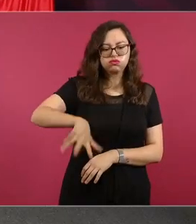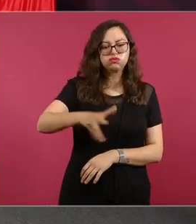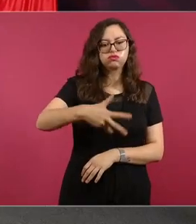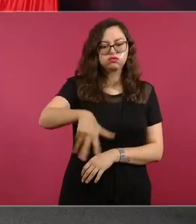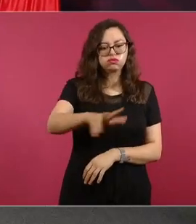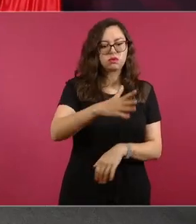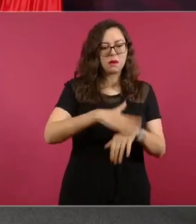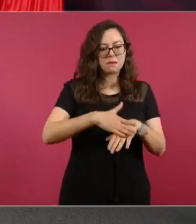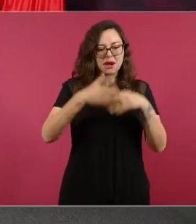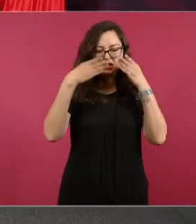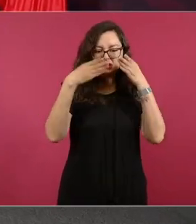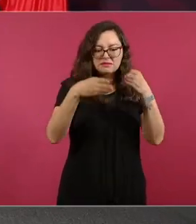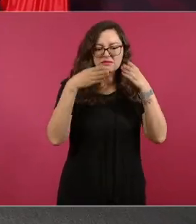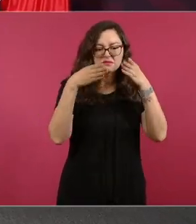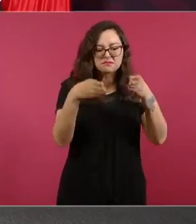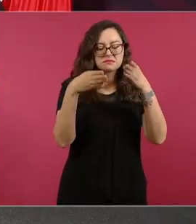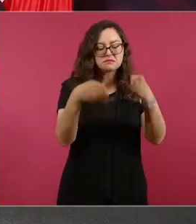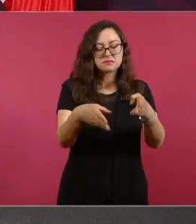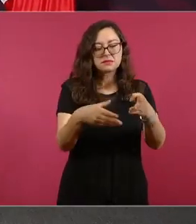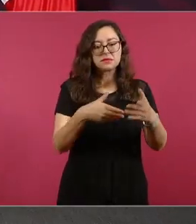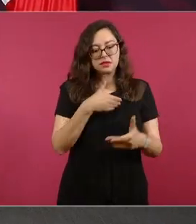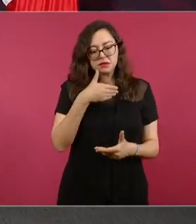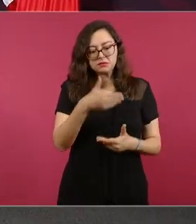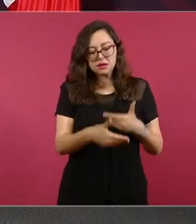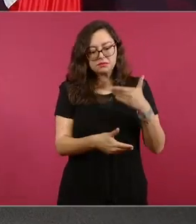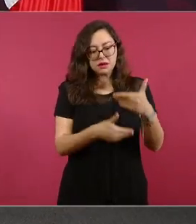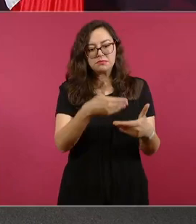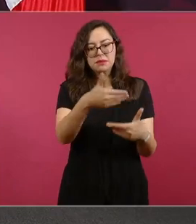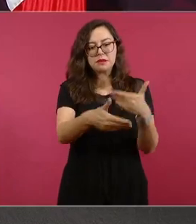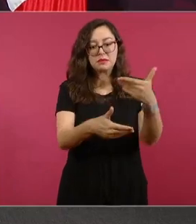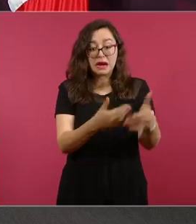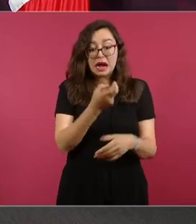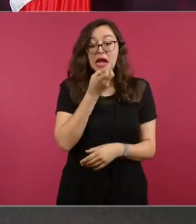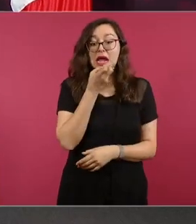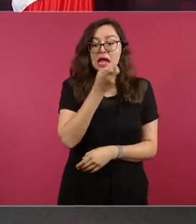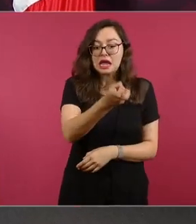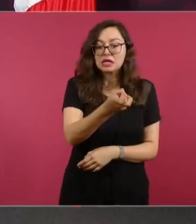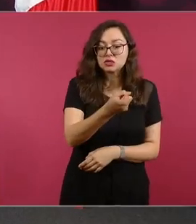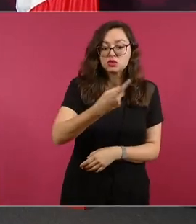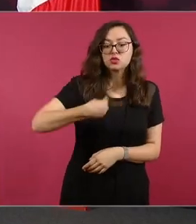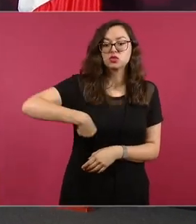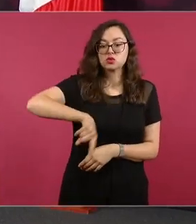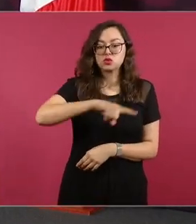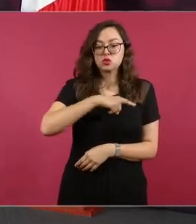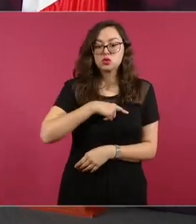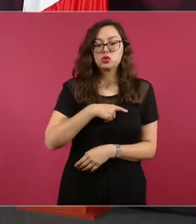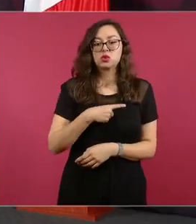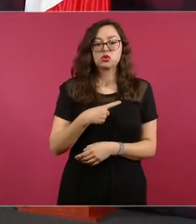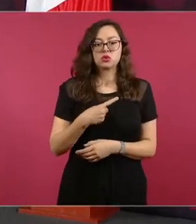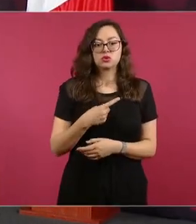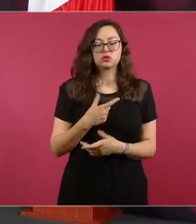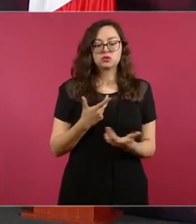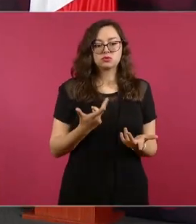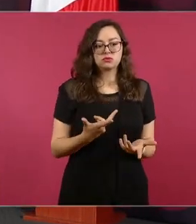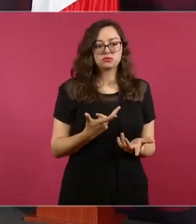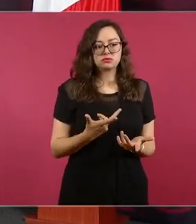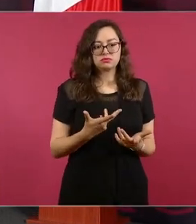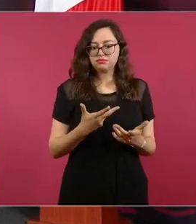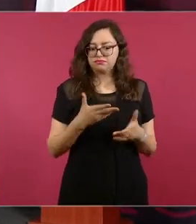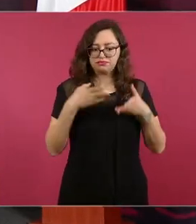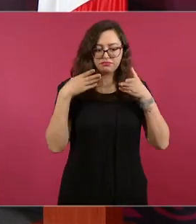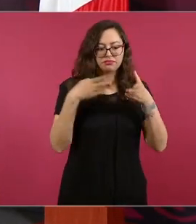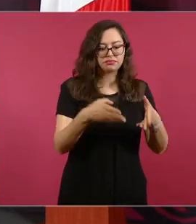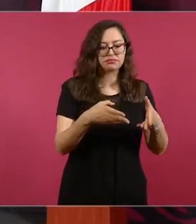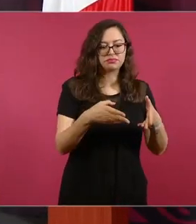estamos dando más importancia y también aprovechando que